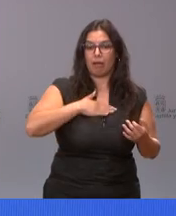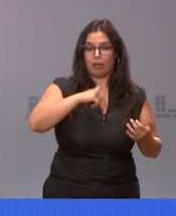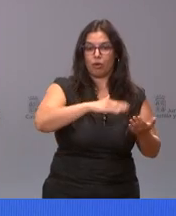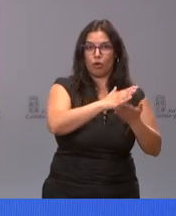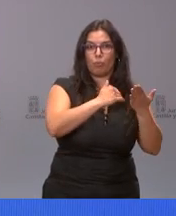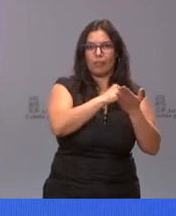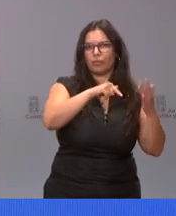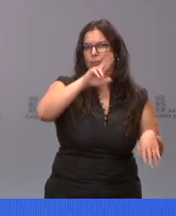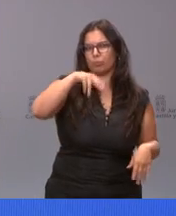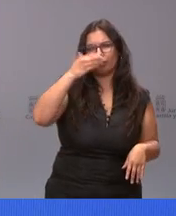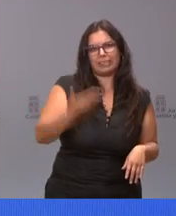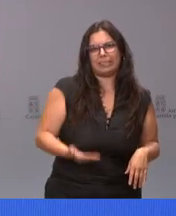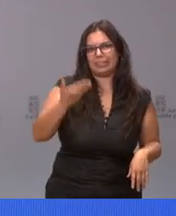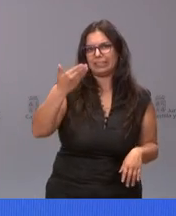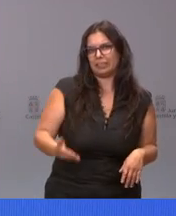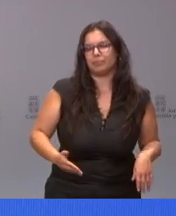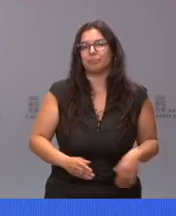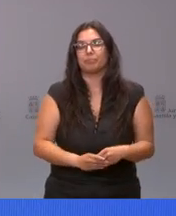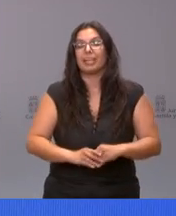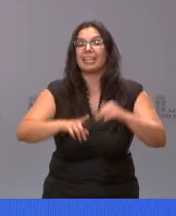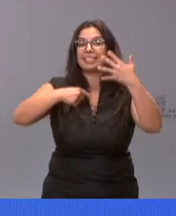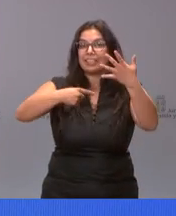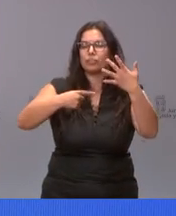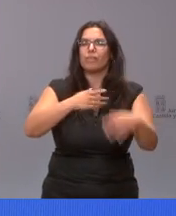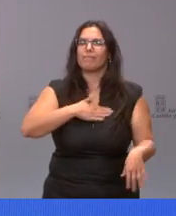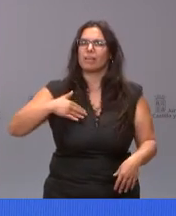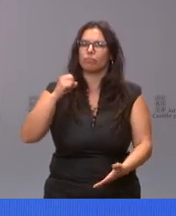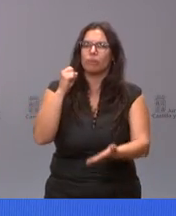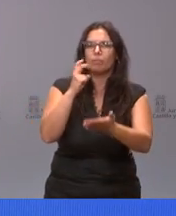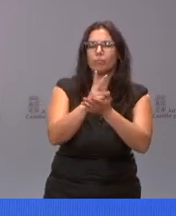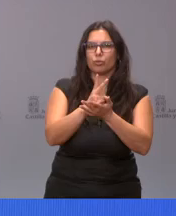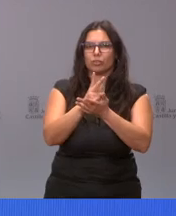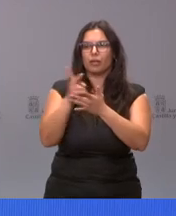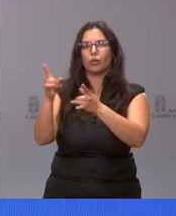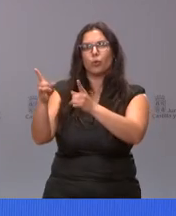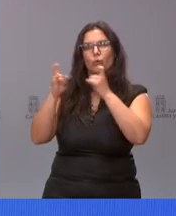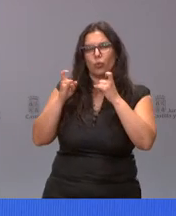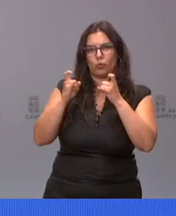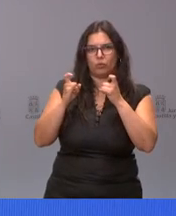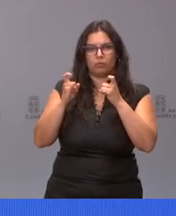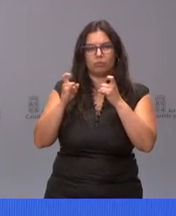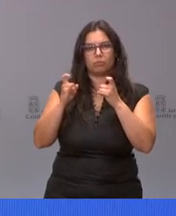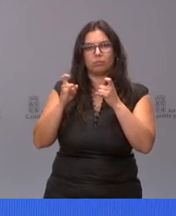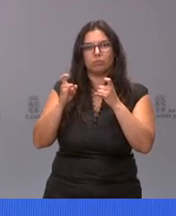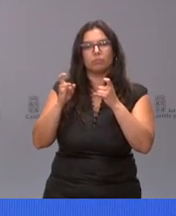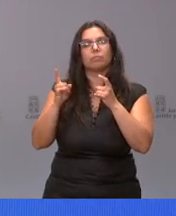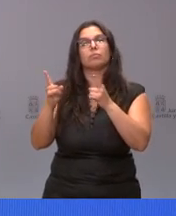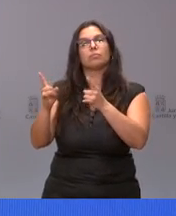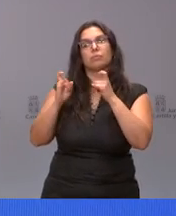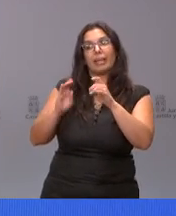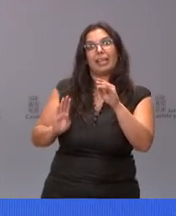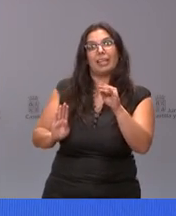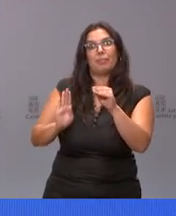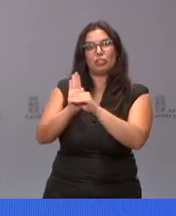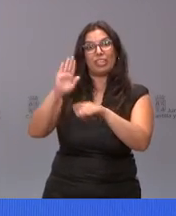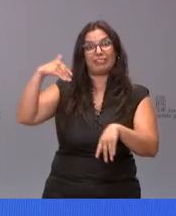es imprescindible. En sexto lugar, queremos apostar por la captación de las inversiones en el